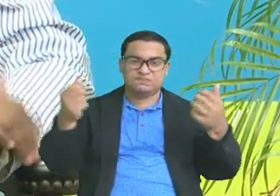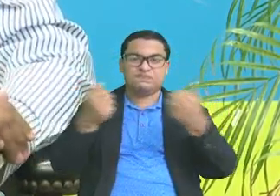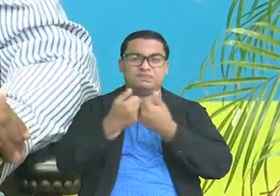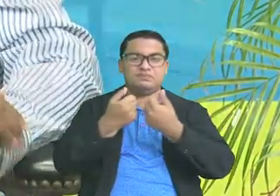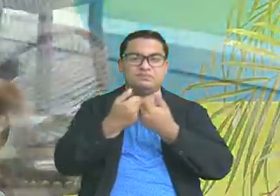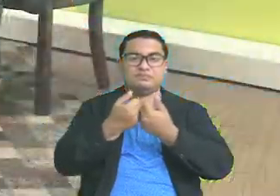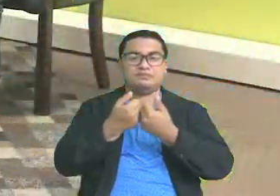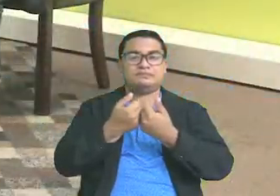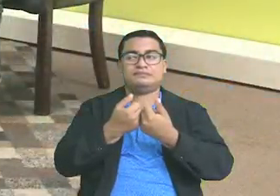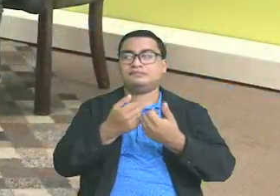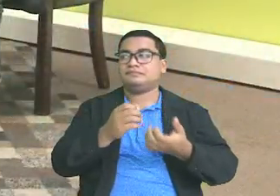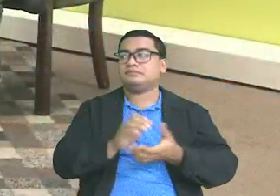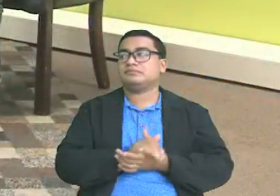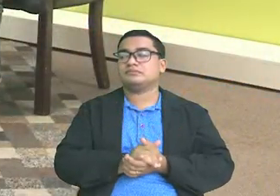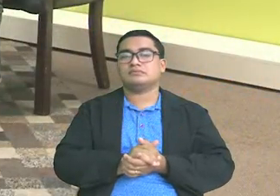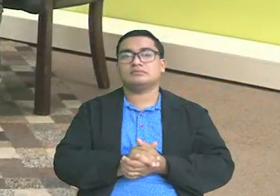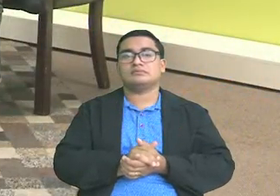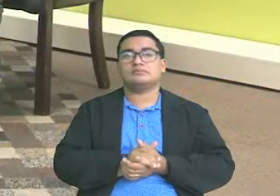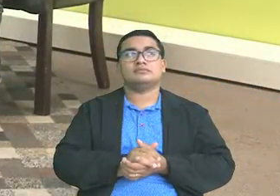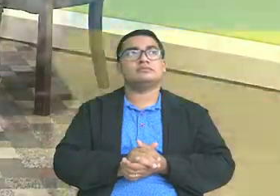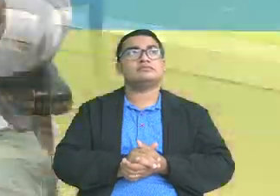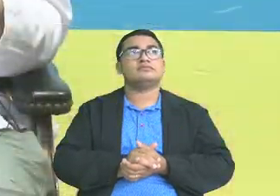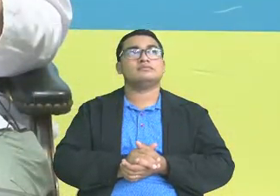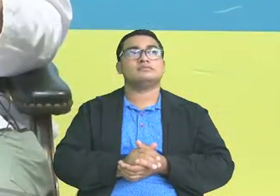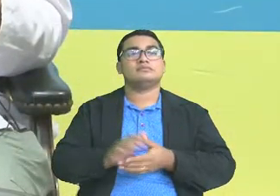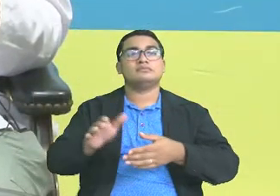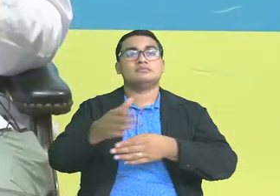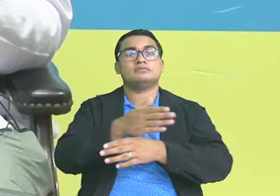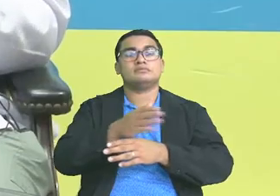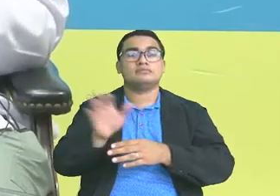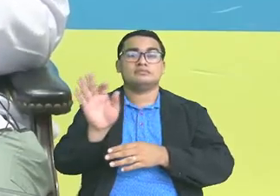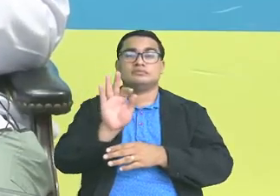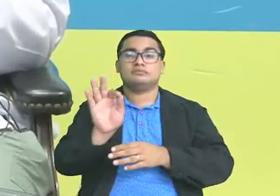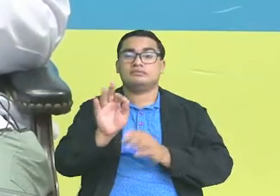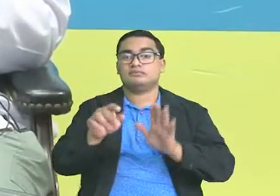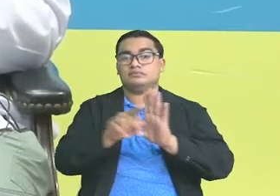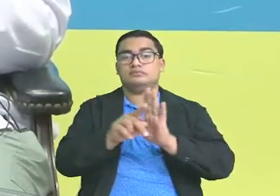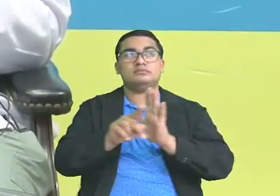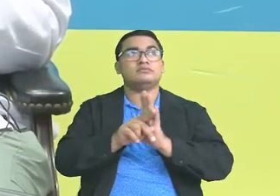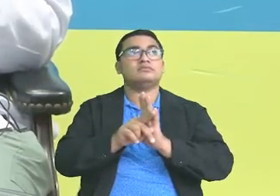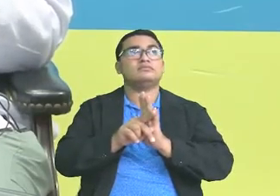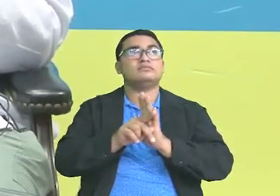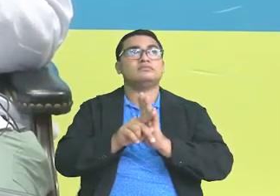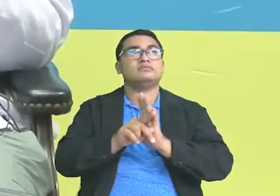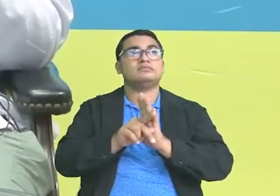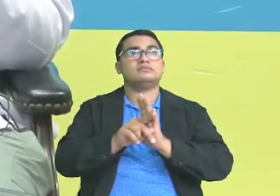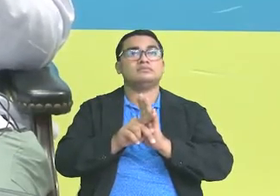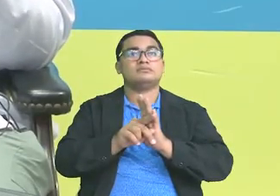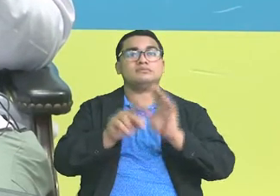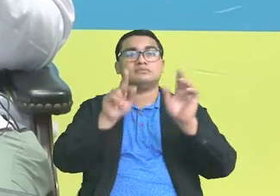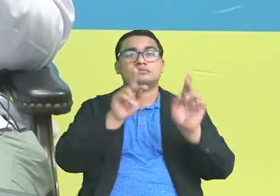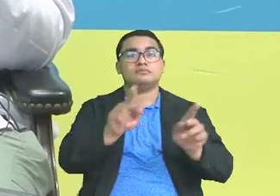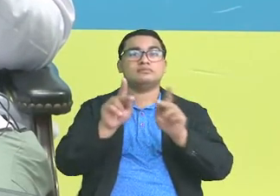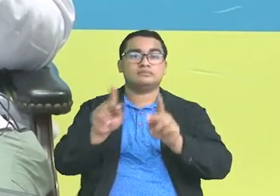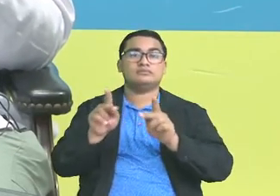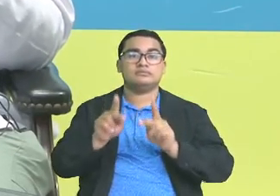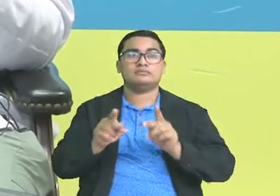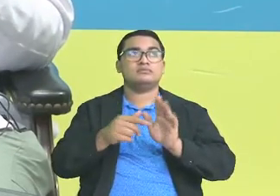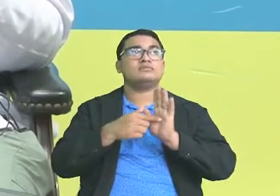lees? Okay, entonces aquí vamos a empezar a hablar de factores de riesgo. Factores de riesgo, ¿verdad? Correcto. Van a estar más expuestos las personas que tengan